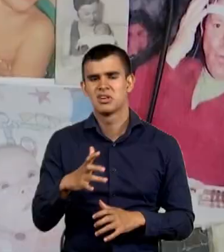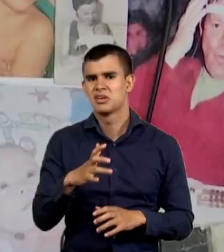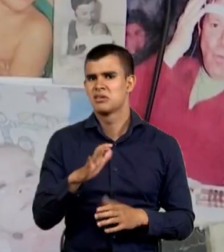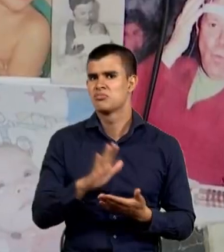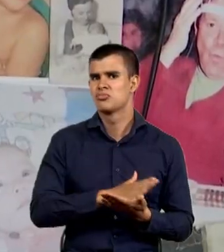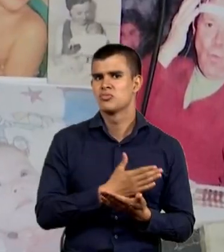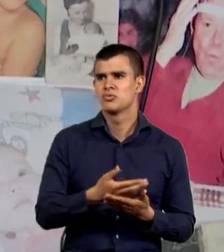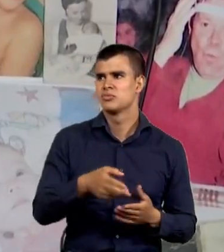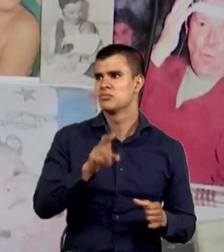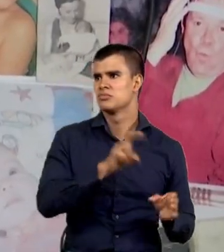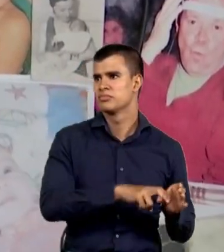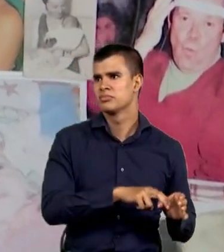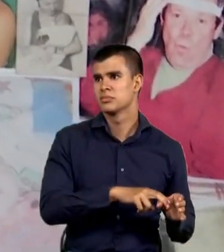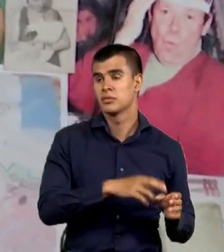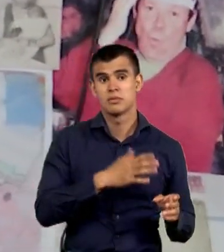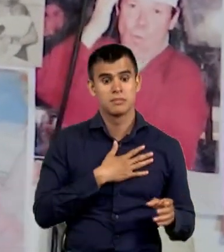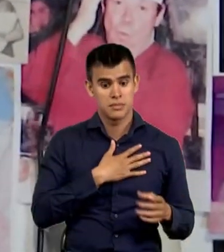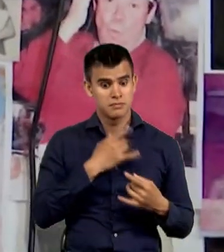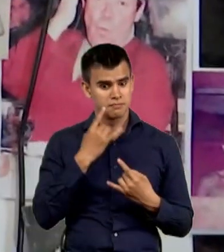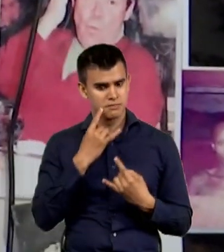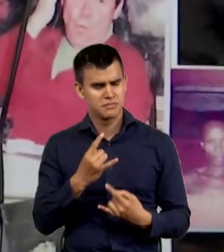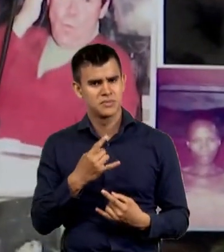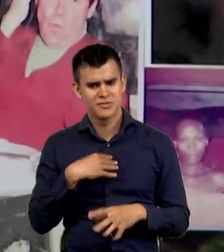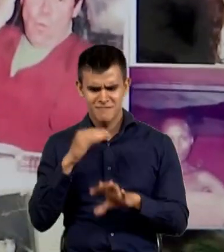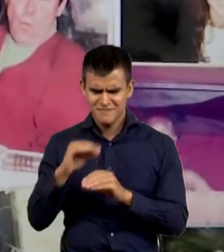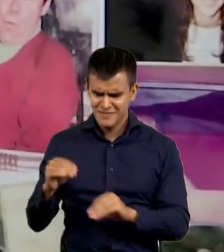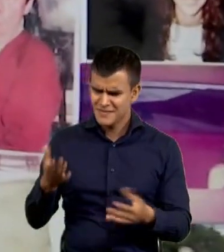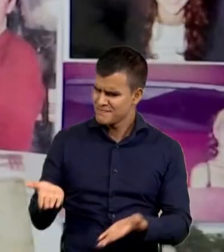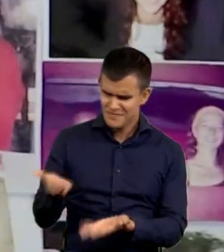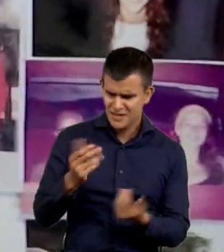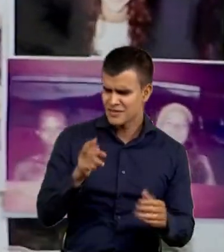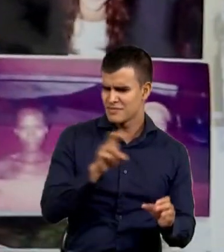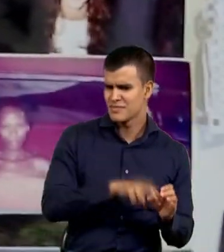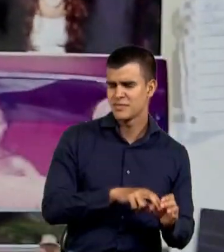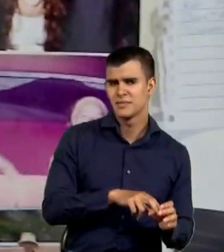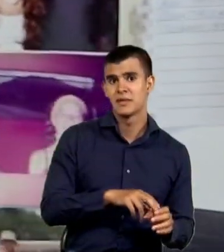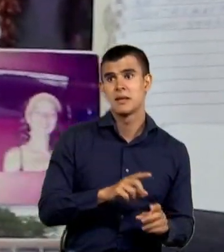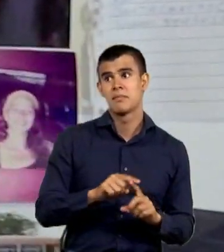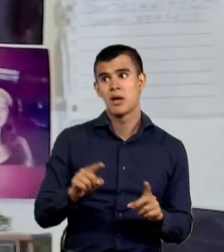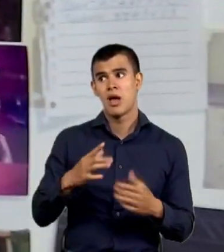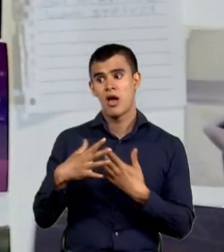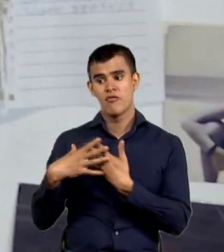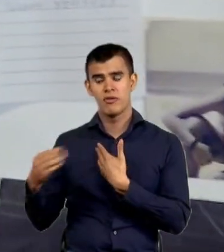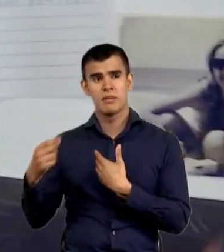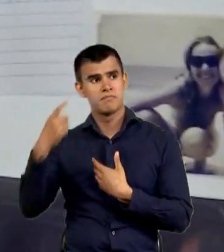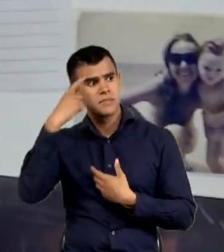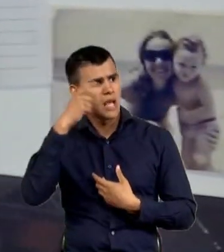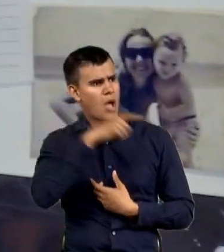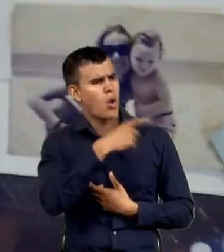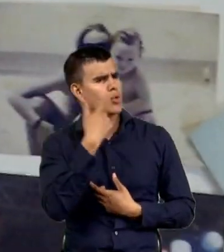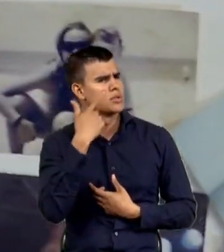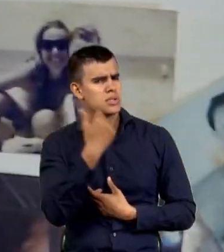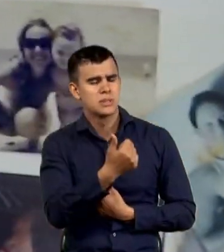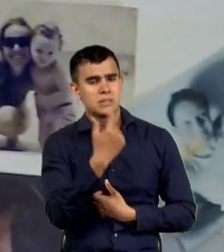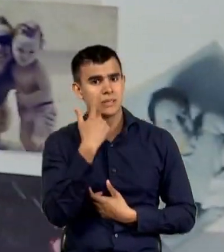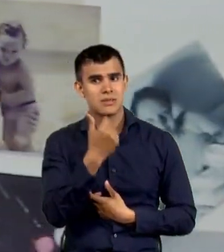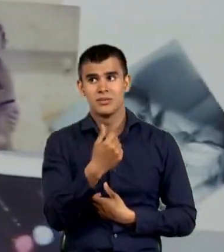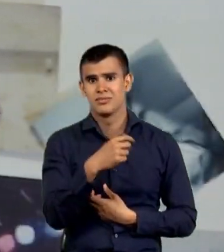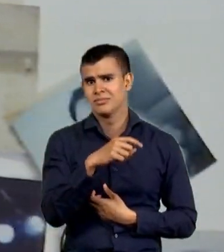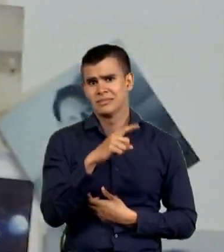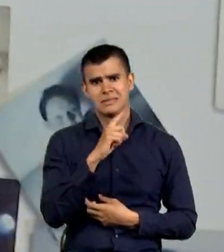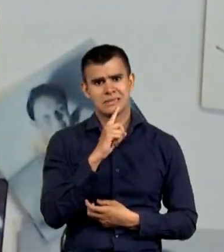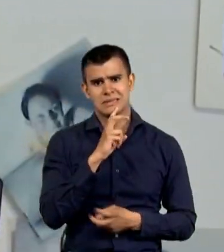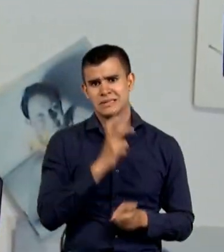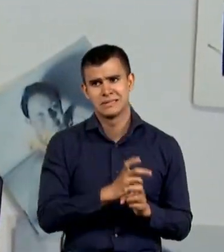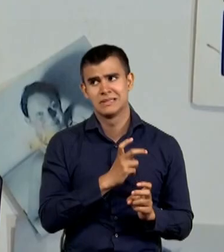natural, ¿no? Pero fíjate que ellos no quieren ser músicos. O sea, es que ellos me ven el ritmo del músico, de afuera parece, ay,